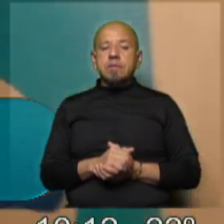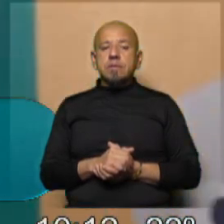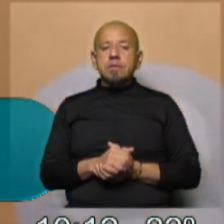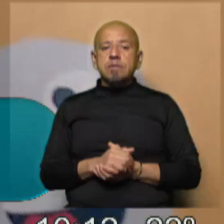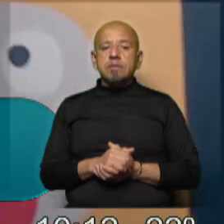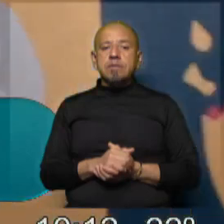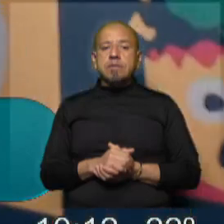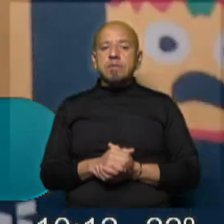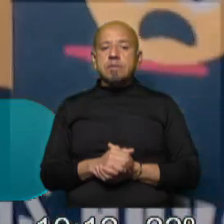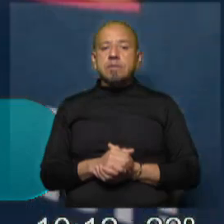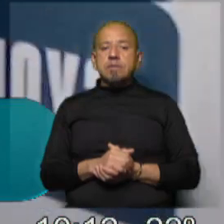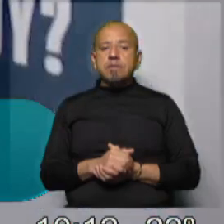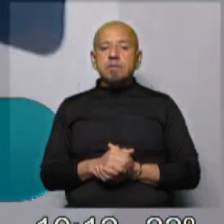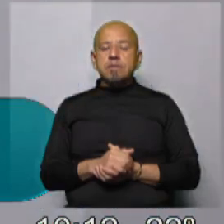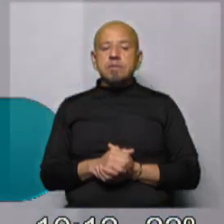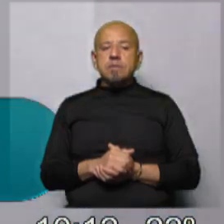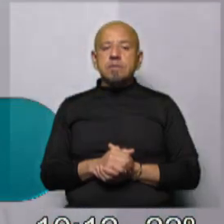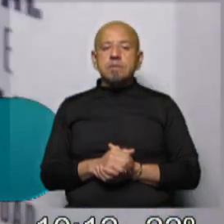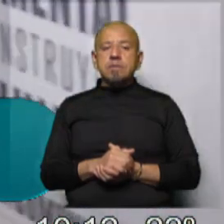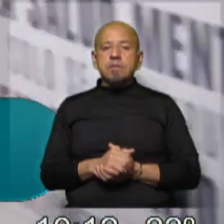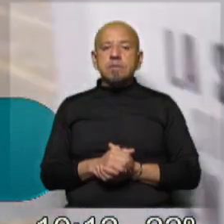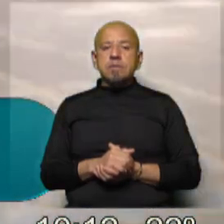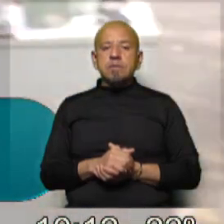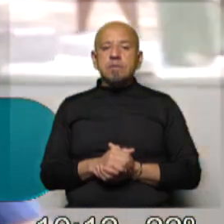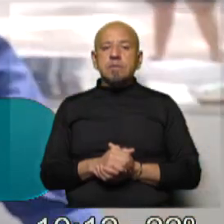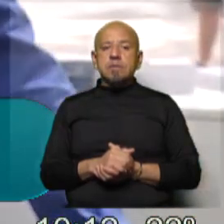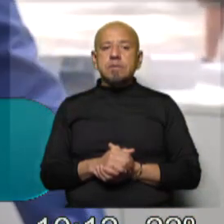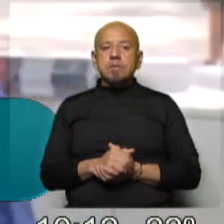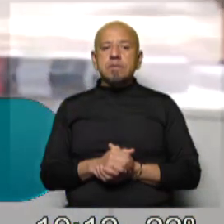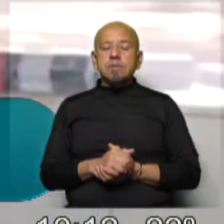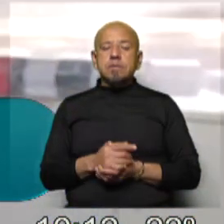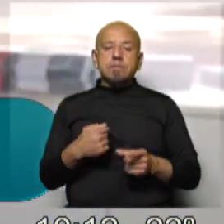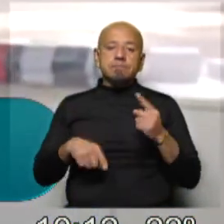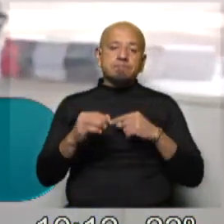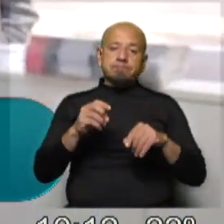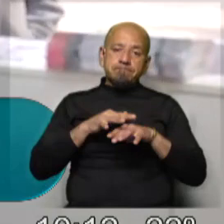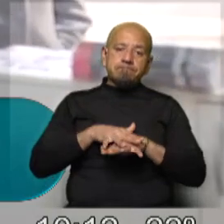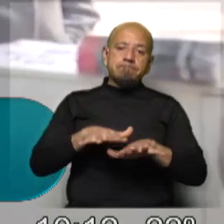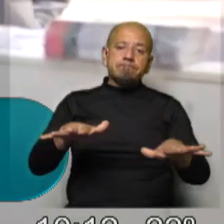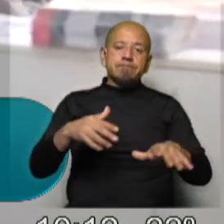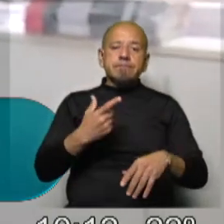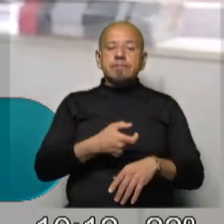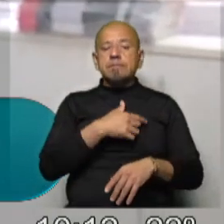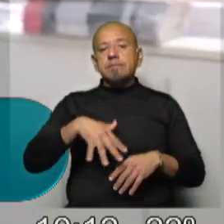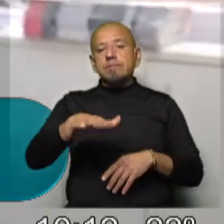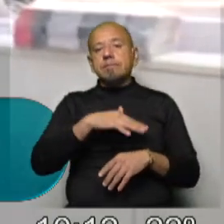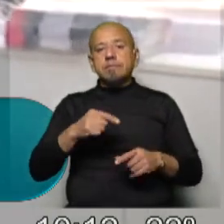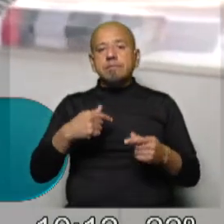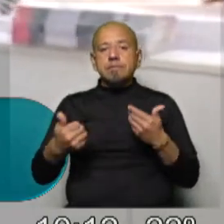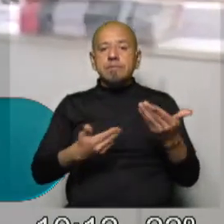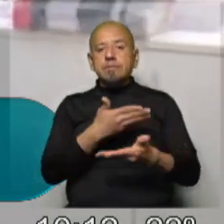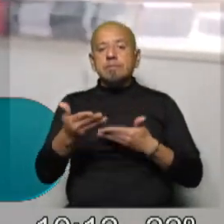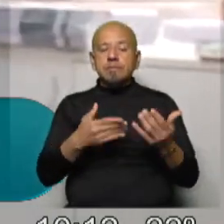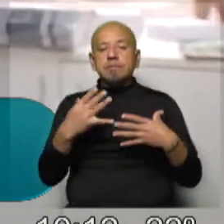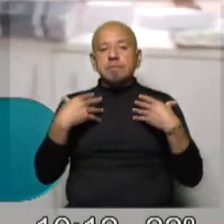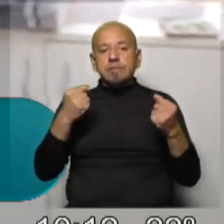que lo vemos acá, Salud Mental en Comunidad, sí. Lo podemos ir metiendo en las redes, subiendo y compartiendo, y eso, entendiendo que la salud